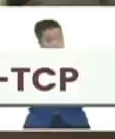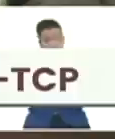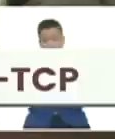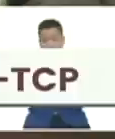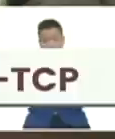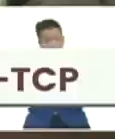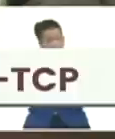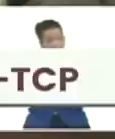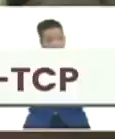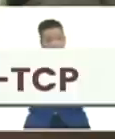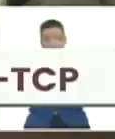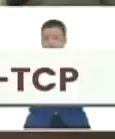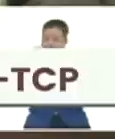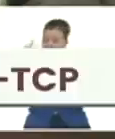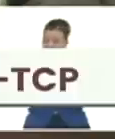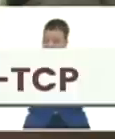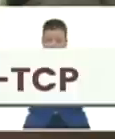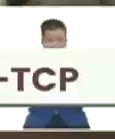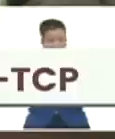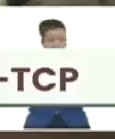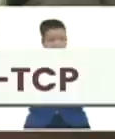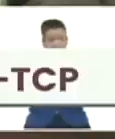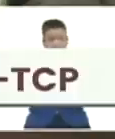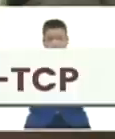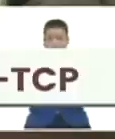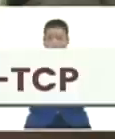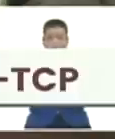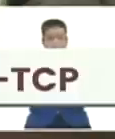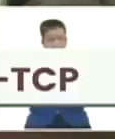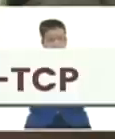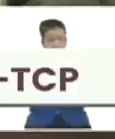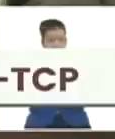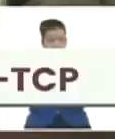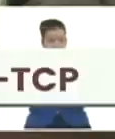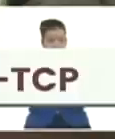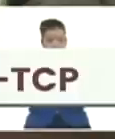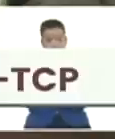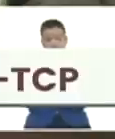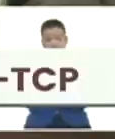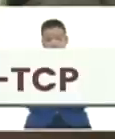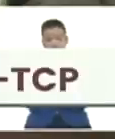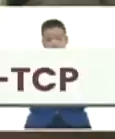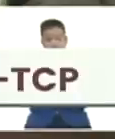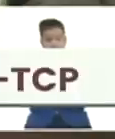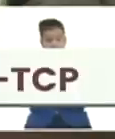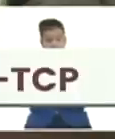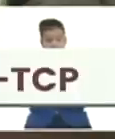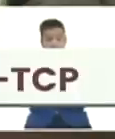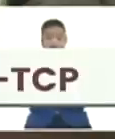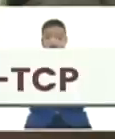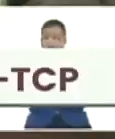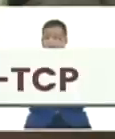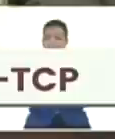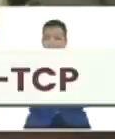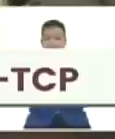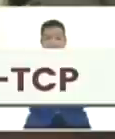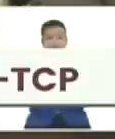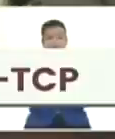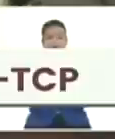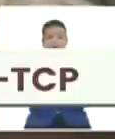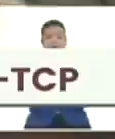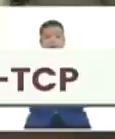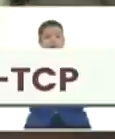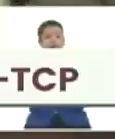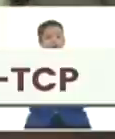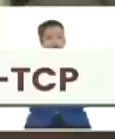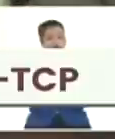sigue teniendo la misma opinión, y he tenido este debate la semana que viene con la población del Caribe.